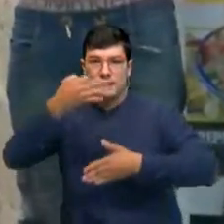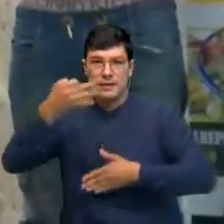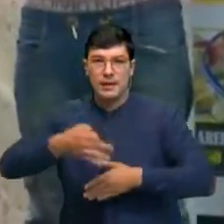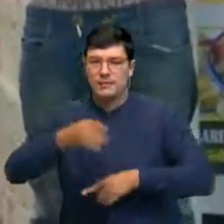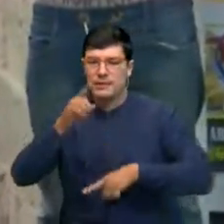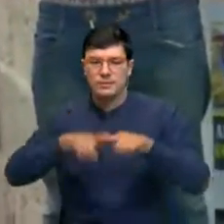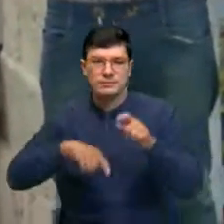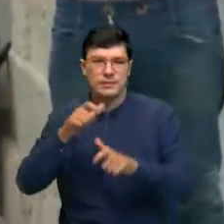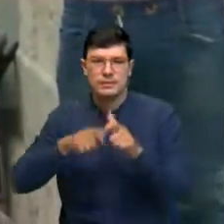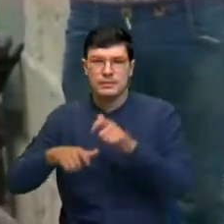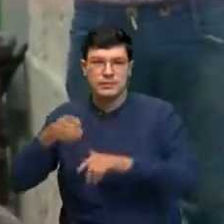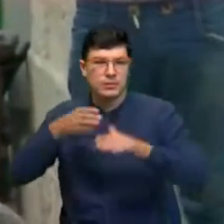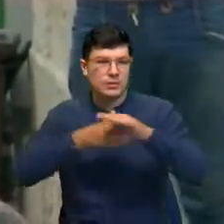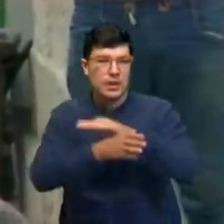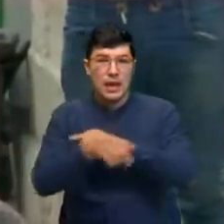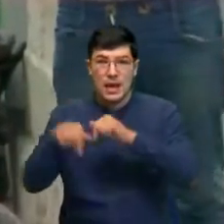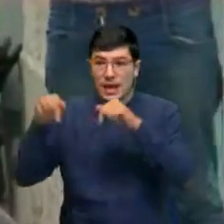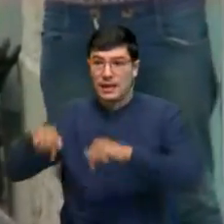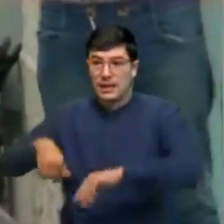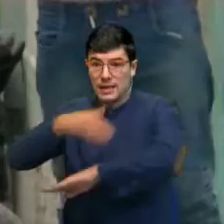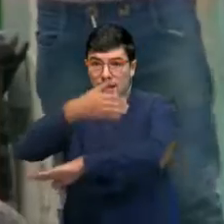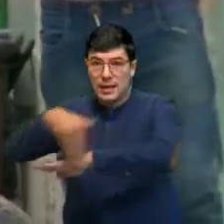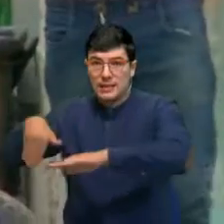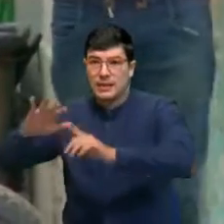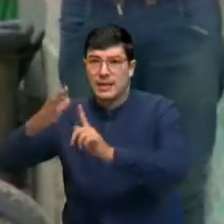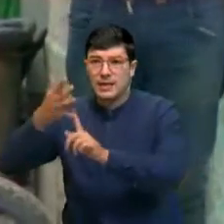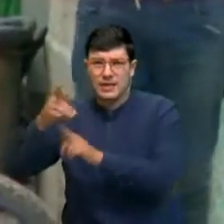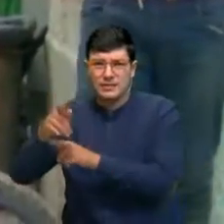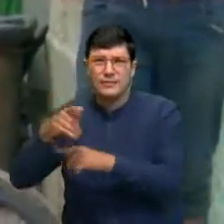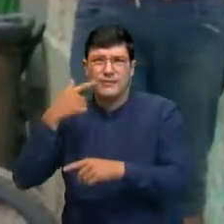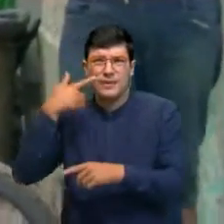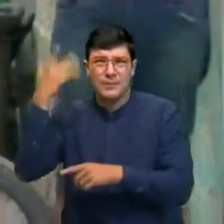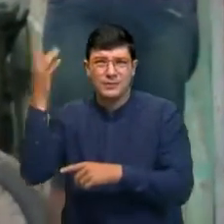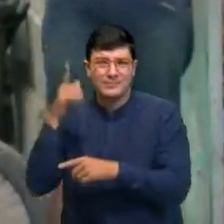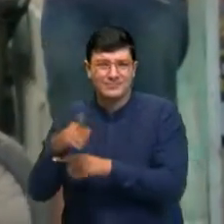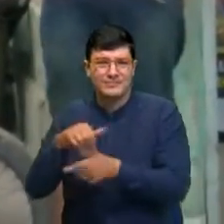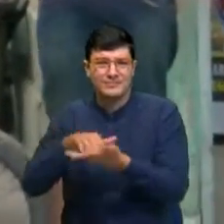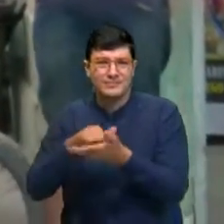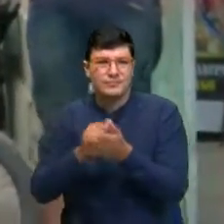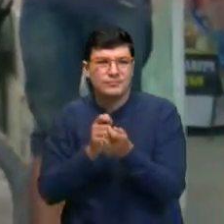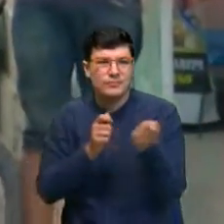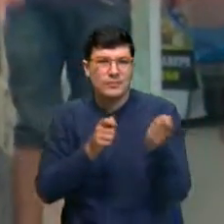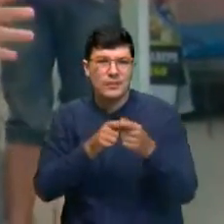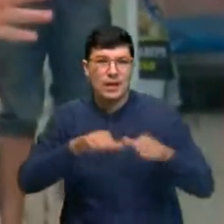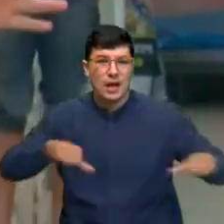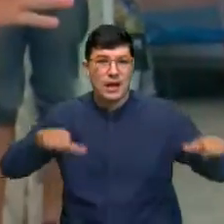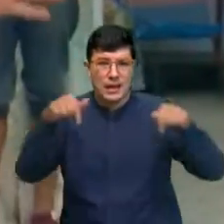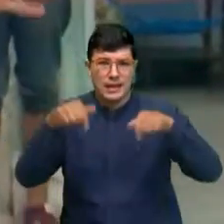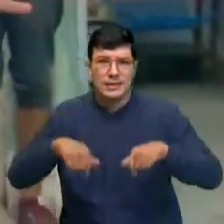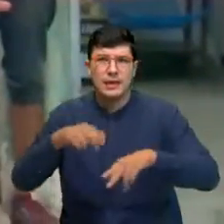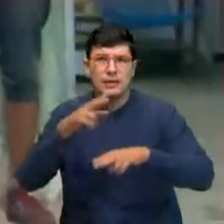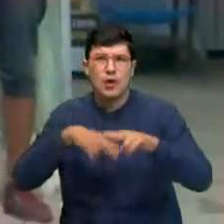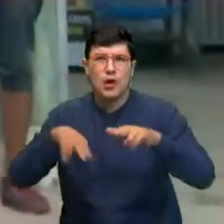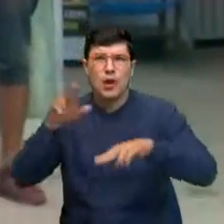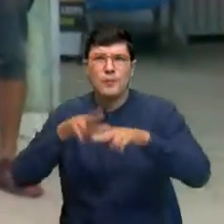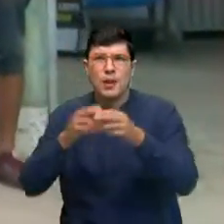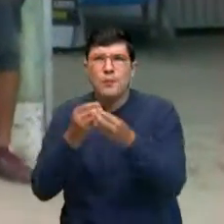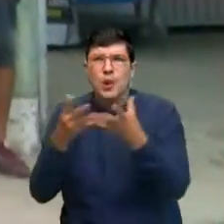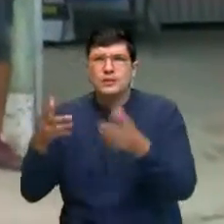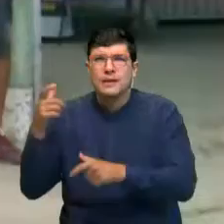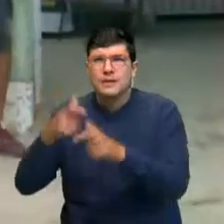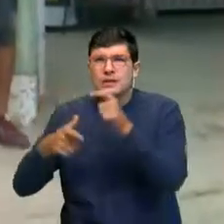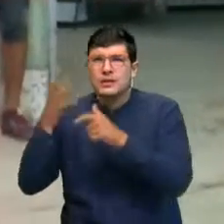esta es la famosa calle quinta del barrio la playa que colinda con la trocha la marranera normal aquí abundan las ventas ambulantes